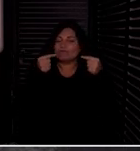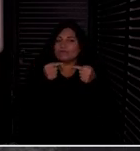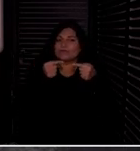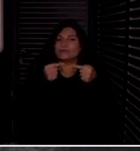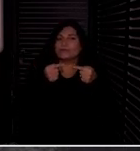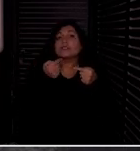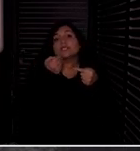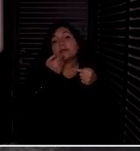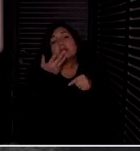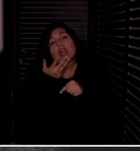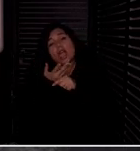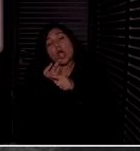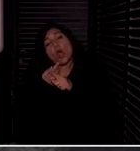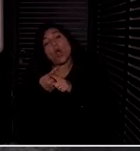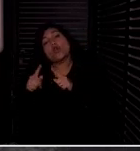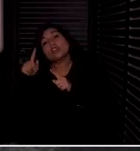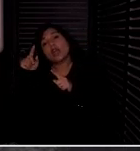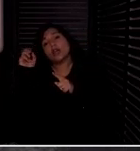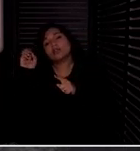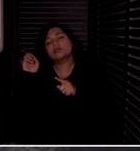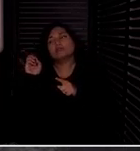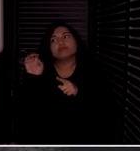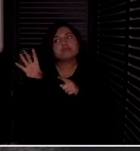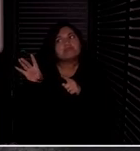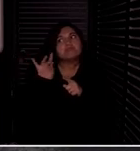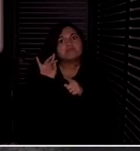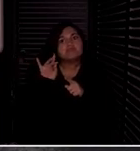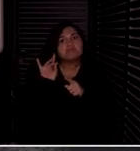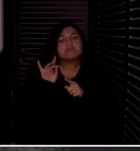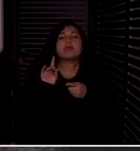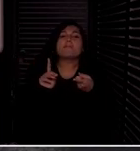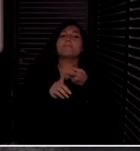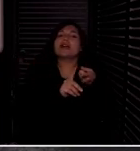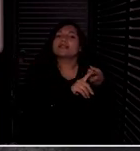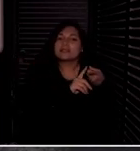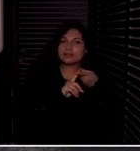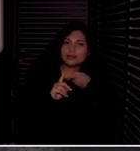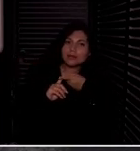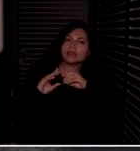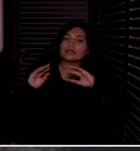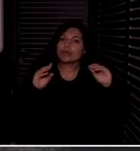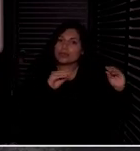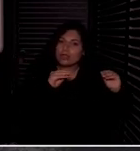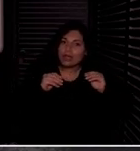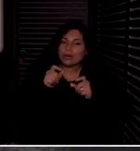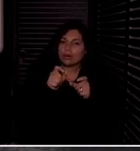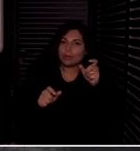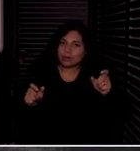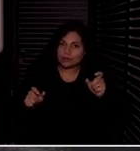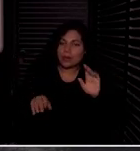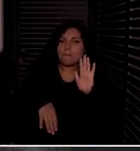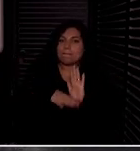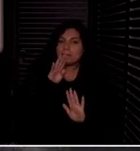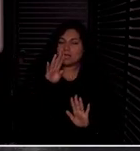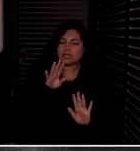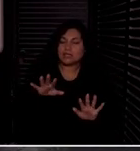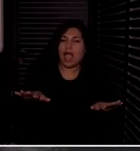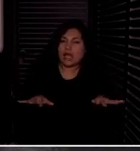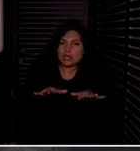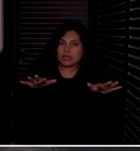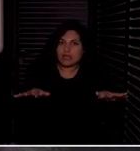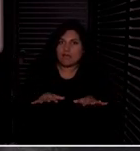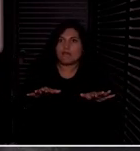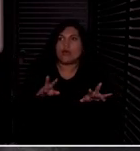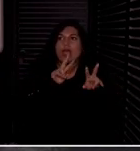alternativas. Ampliar dominio y esfera pública, participación y diálogo de las audiencias con un rol mucho más activo y, por tanto, hay que